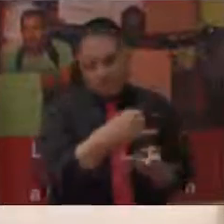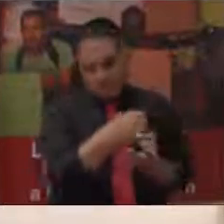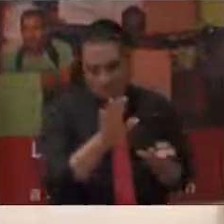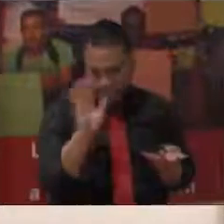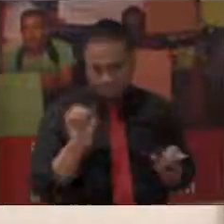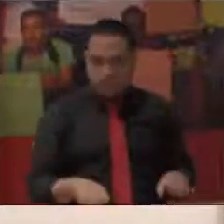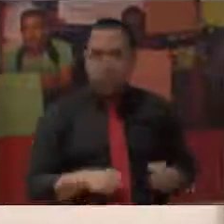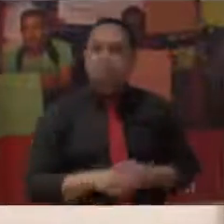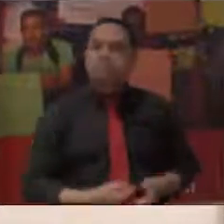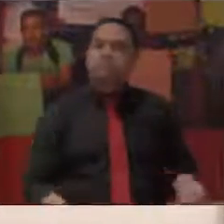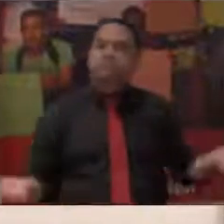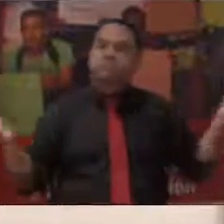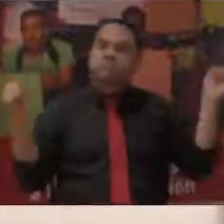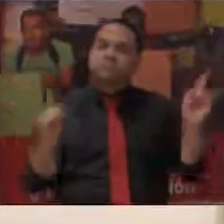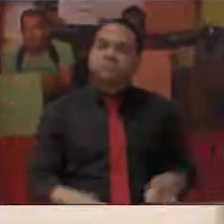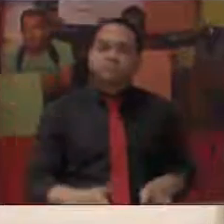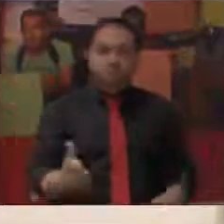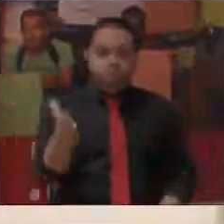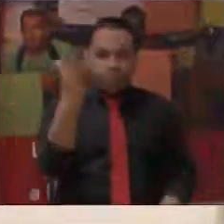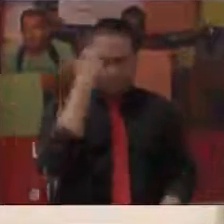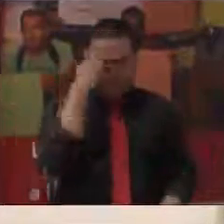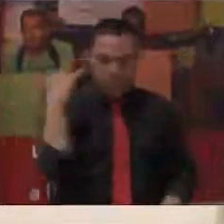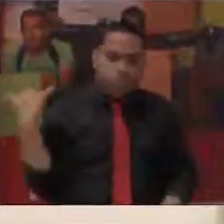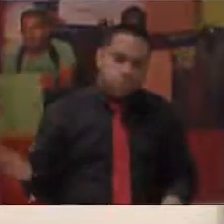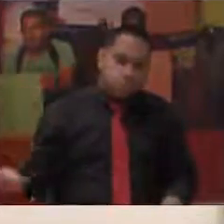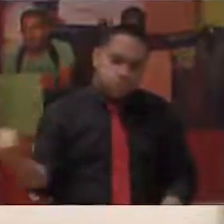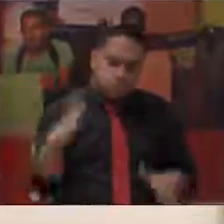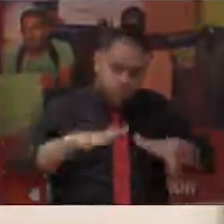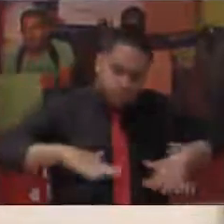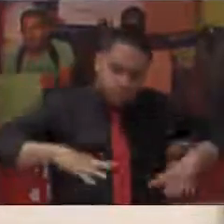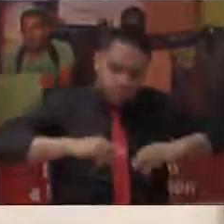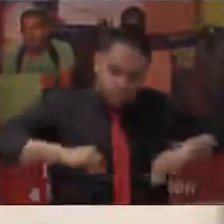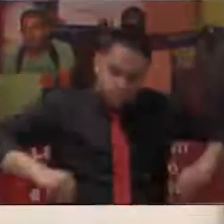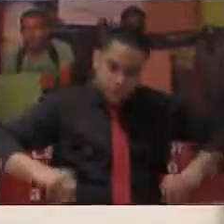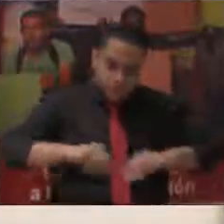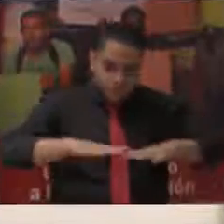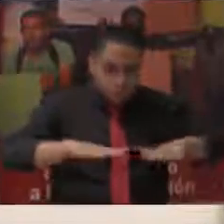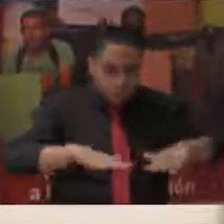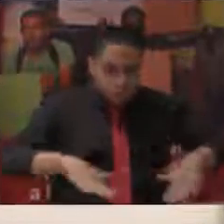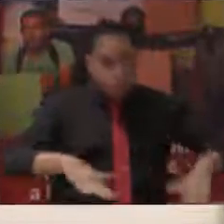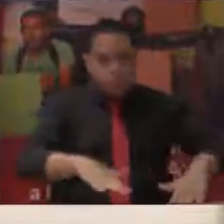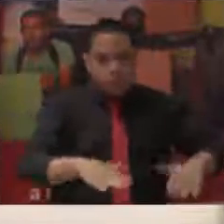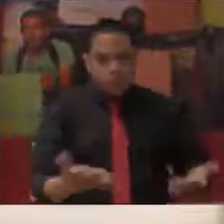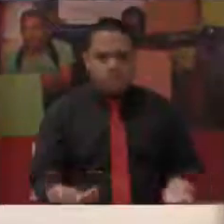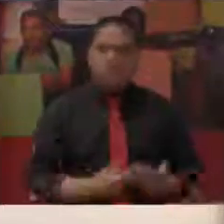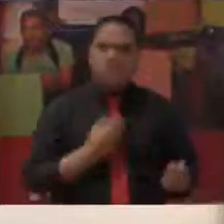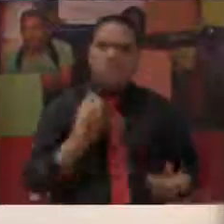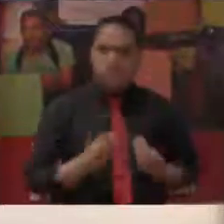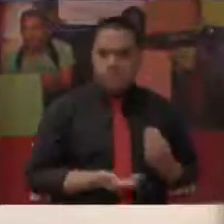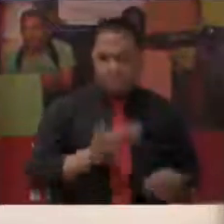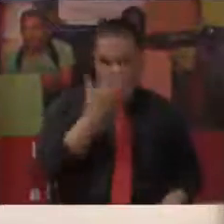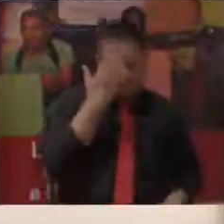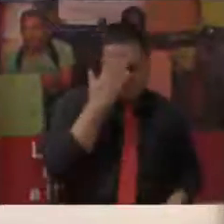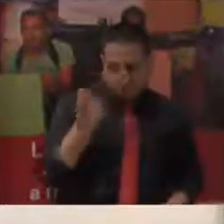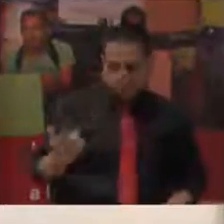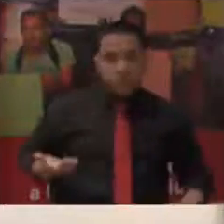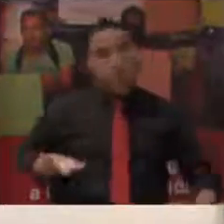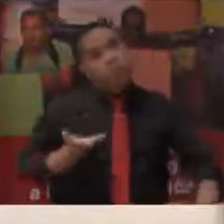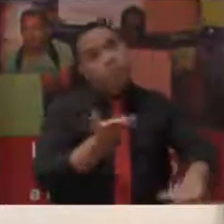la reintegración coge forma en el territorio, cada región tiene diferentes